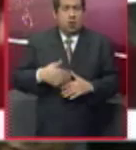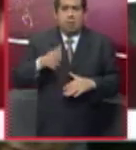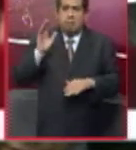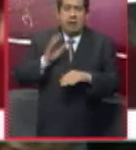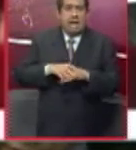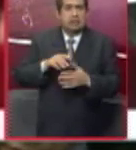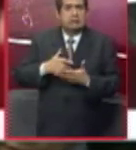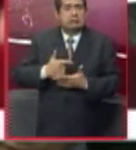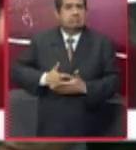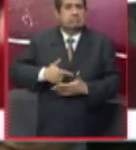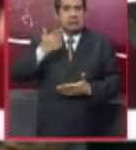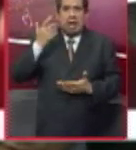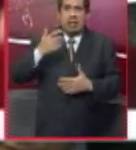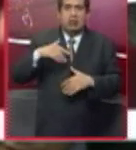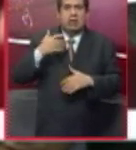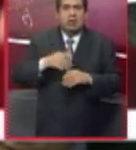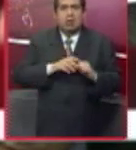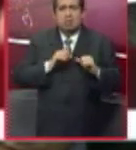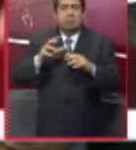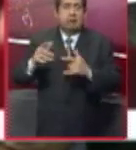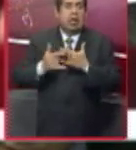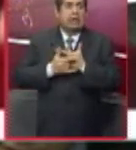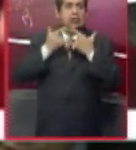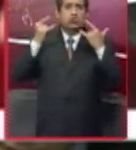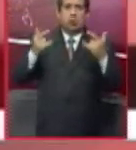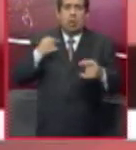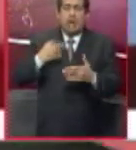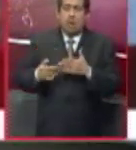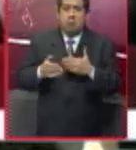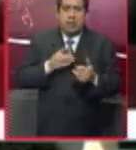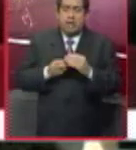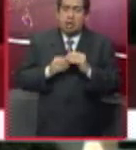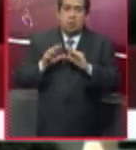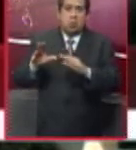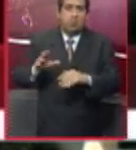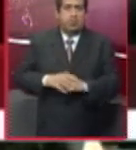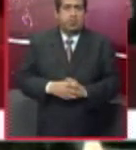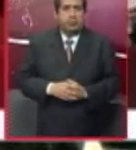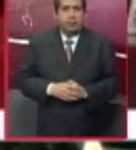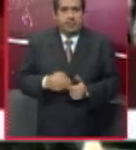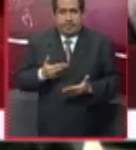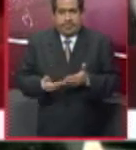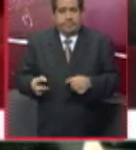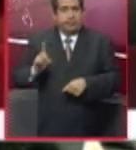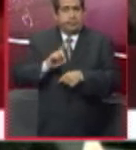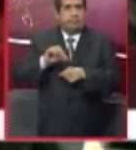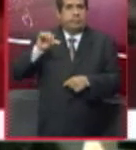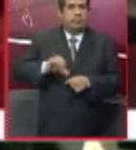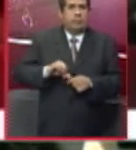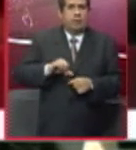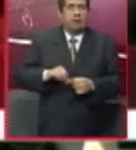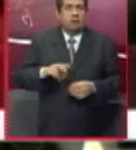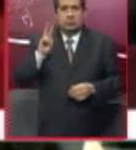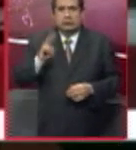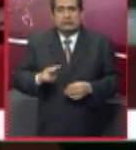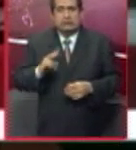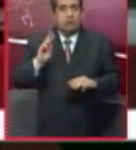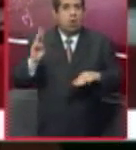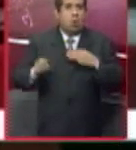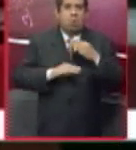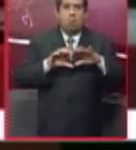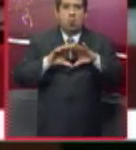huida en uno de los mayores éxodos de la historia reciente. El día de hoy vivimos